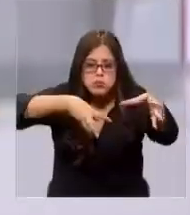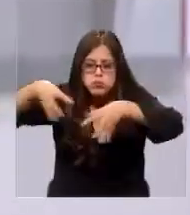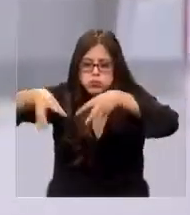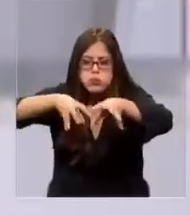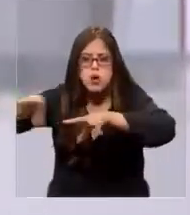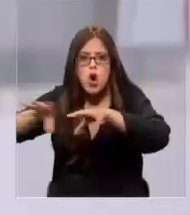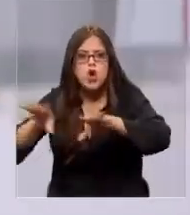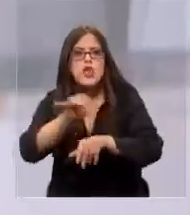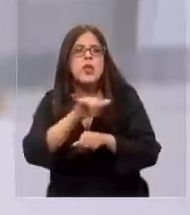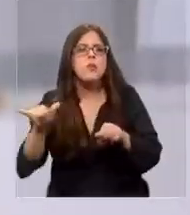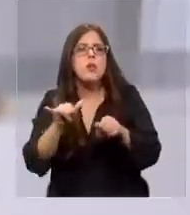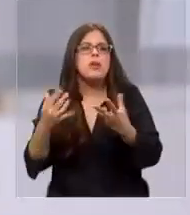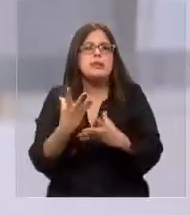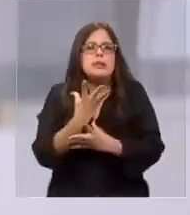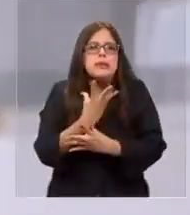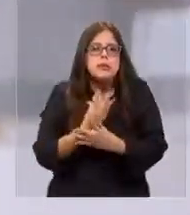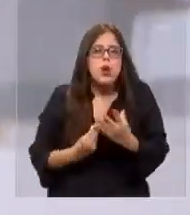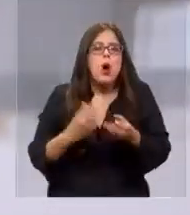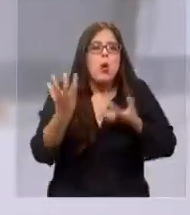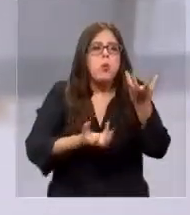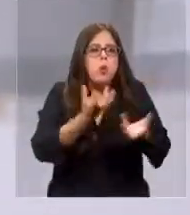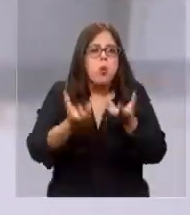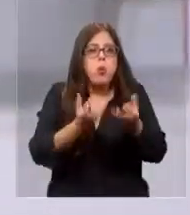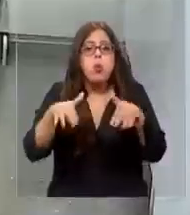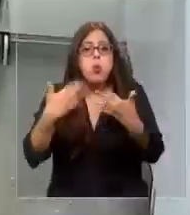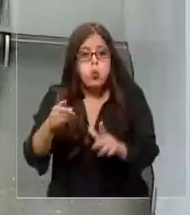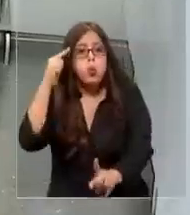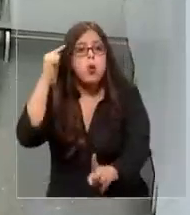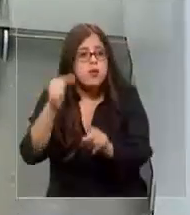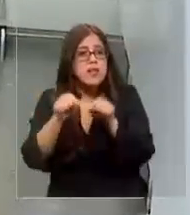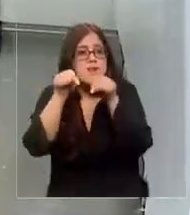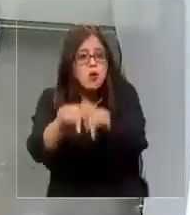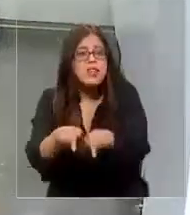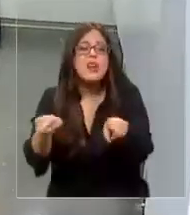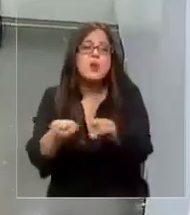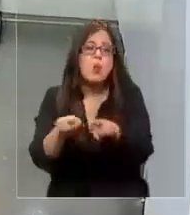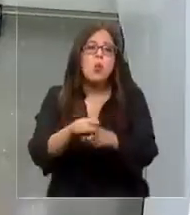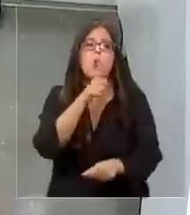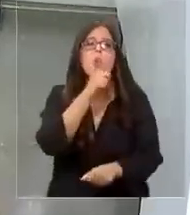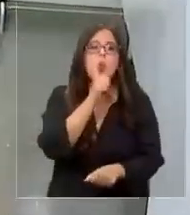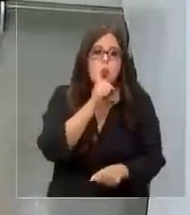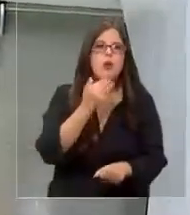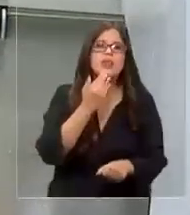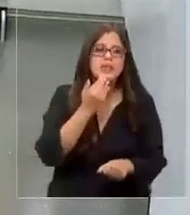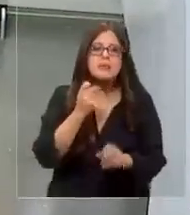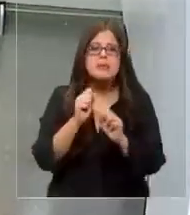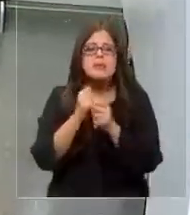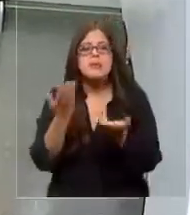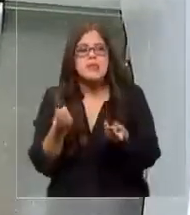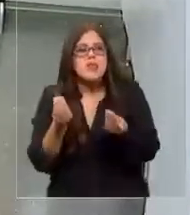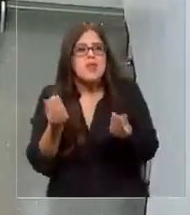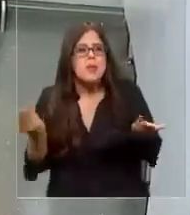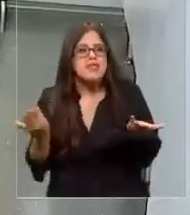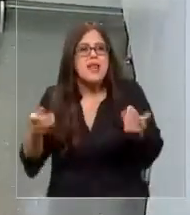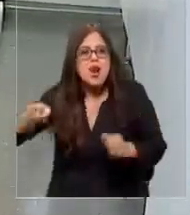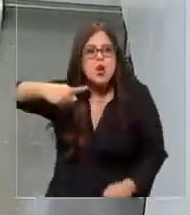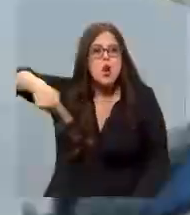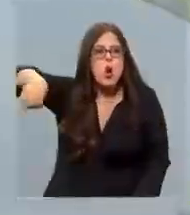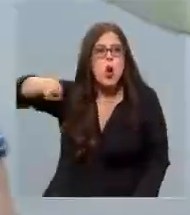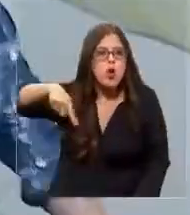angustiante y dramático incendio. Por ahora esa es la prioridad, aunque la incertidumbre también les hace preguntar qué ocurrirá con